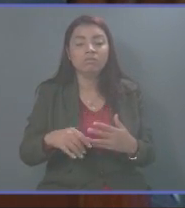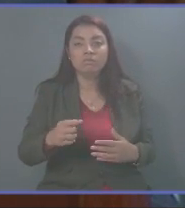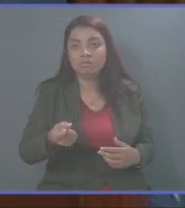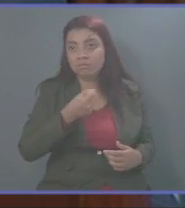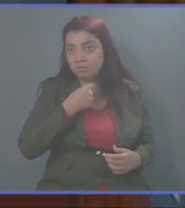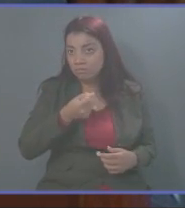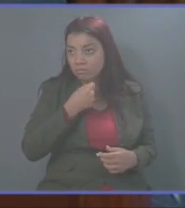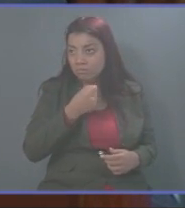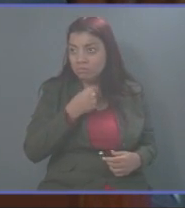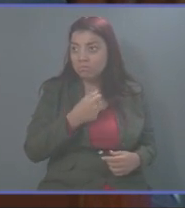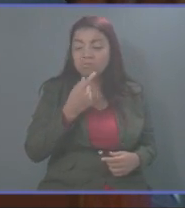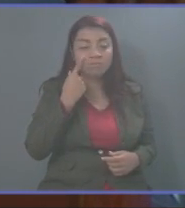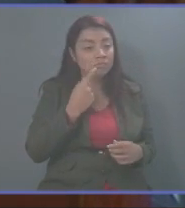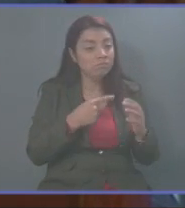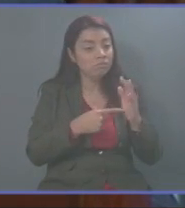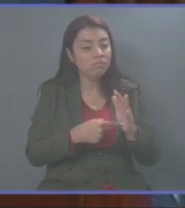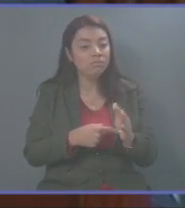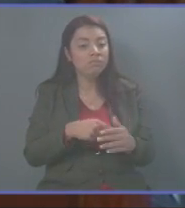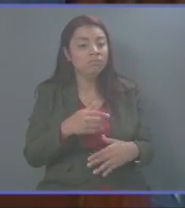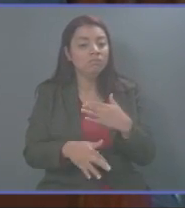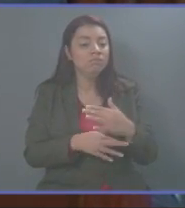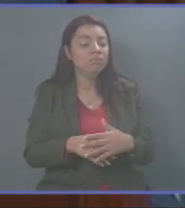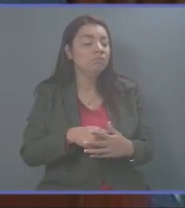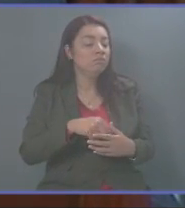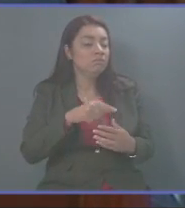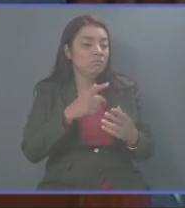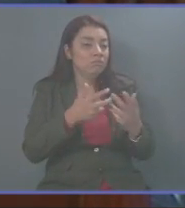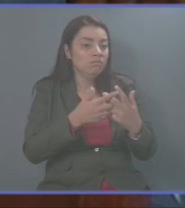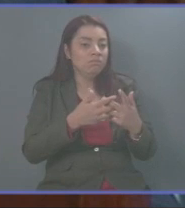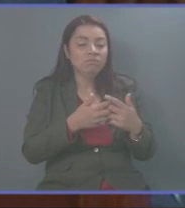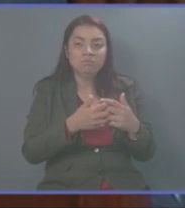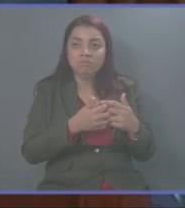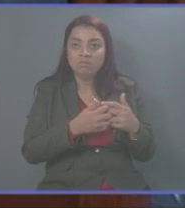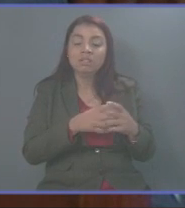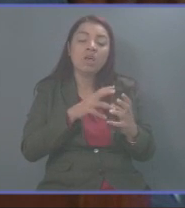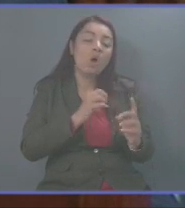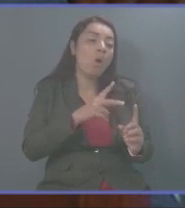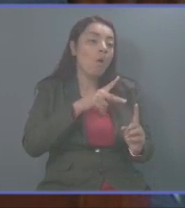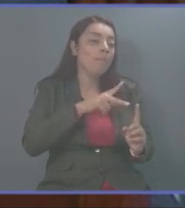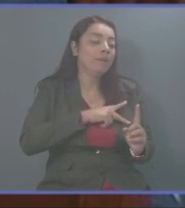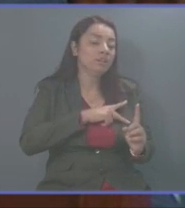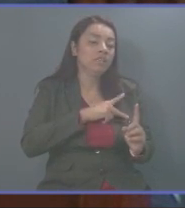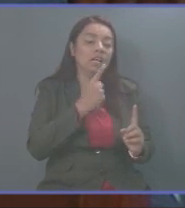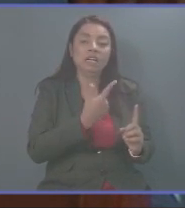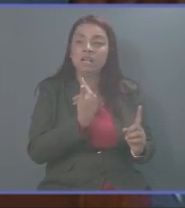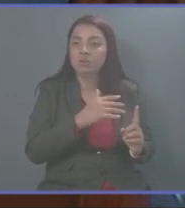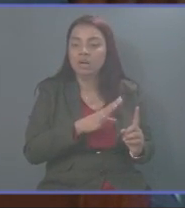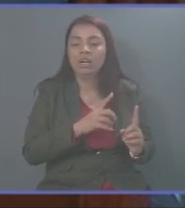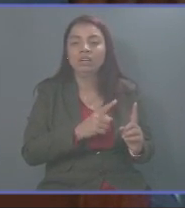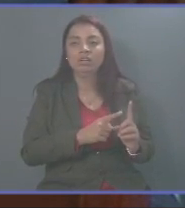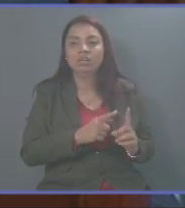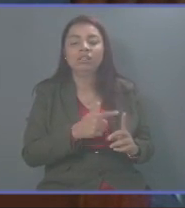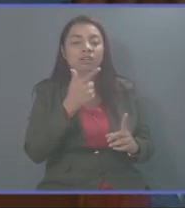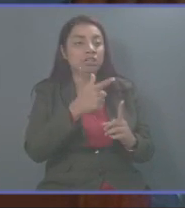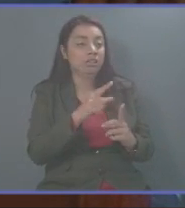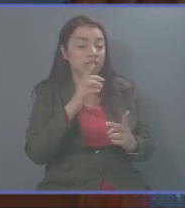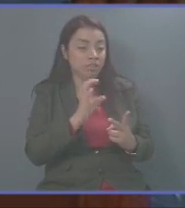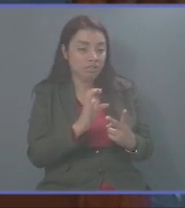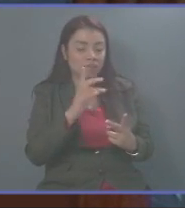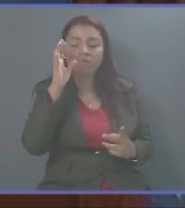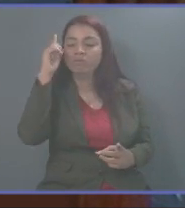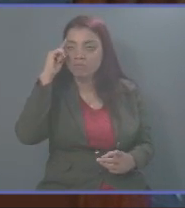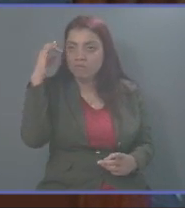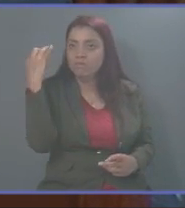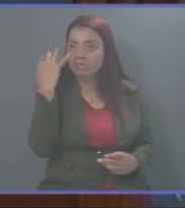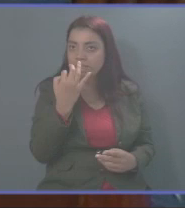que compruebe su personería jurídica y la de quien ejerce su representación legal. Literal C, indicar